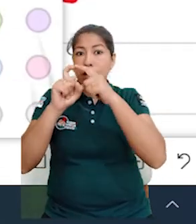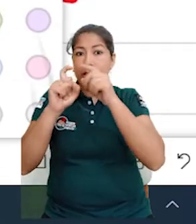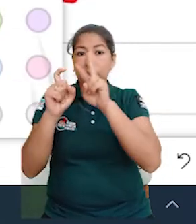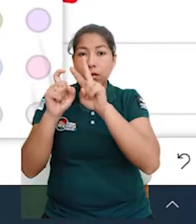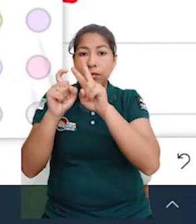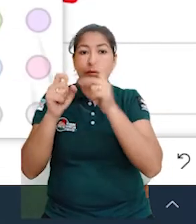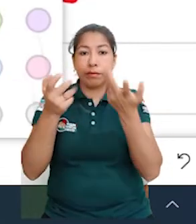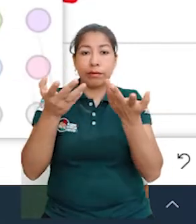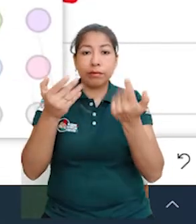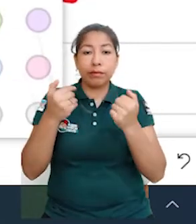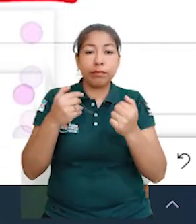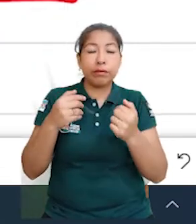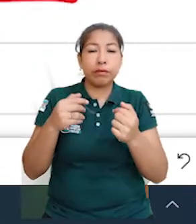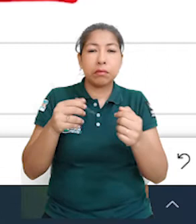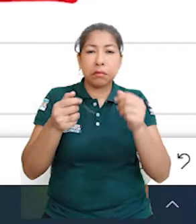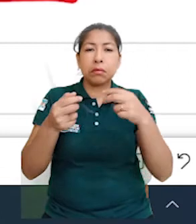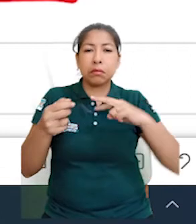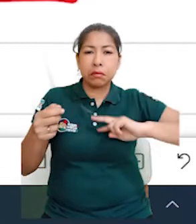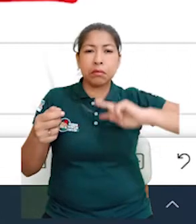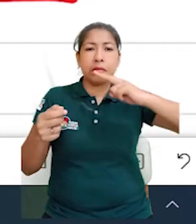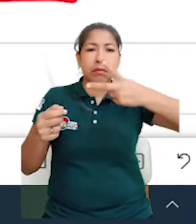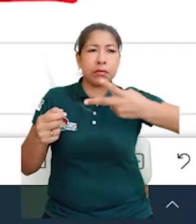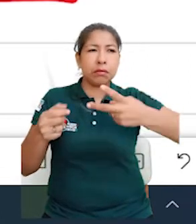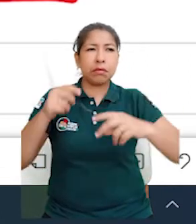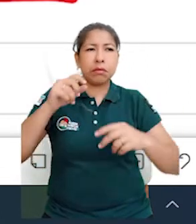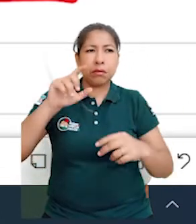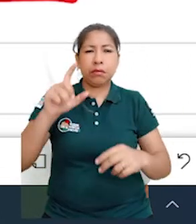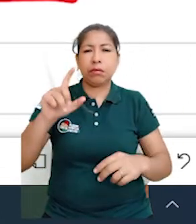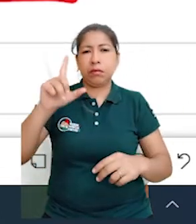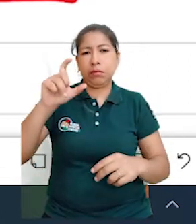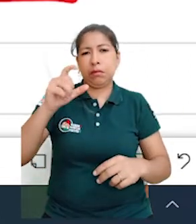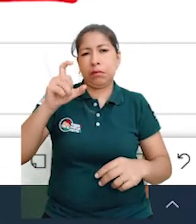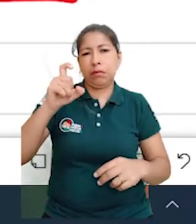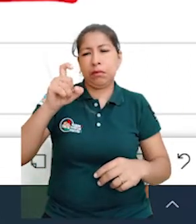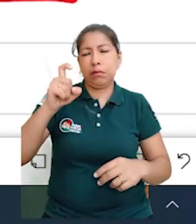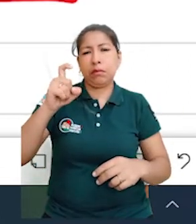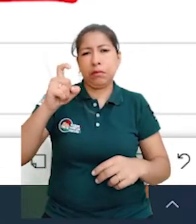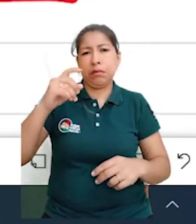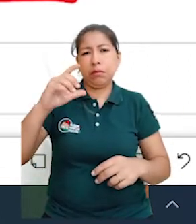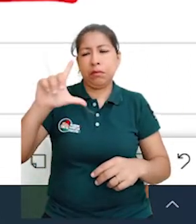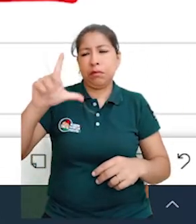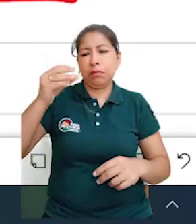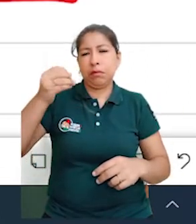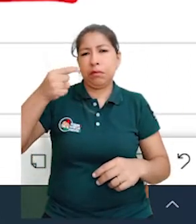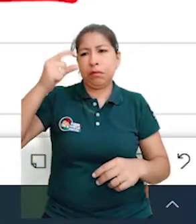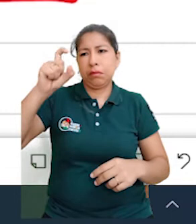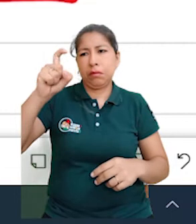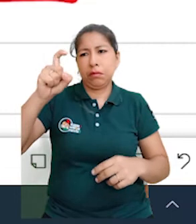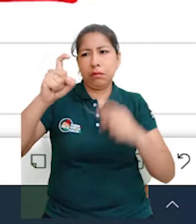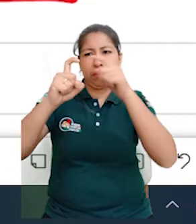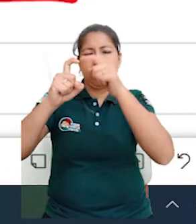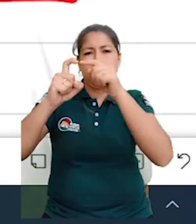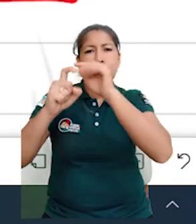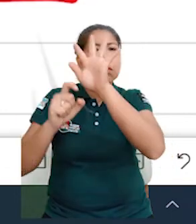este caso la que hemos sacado, que es 5, tomamos en cuenta que al ser reemplazado en ese mismo